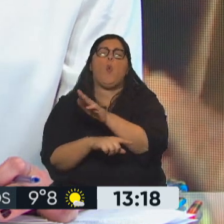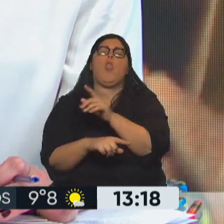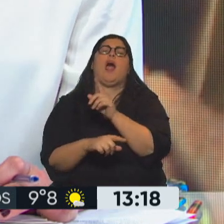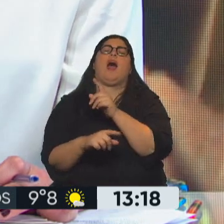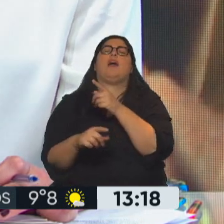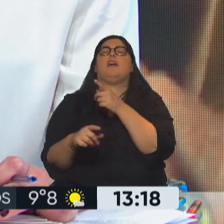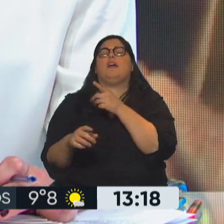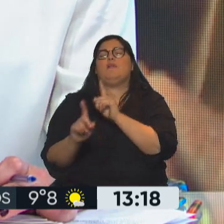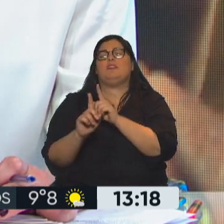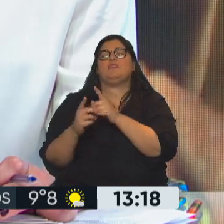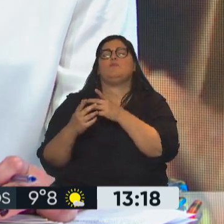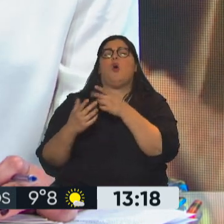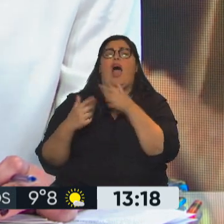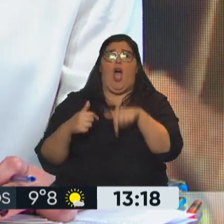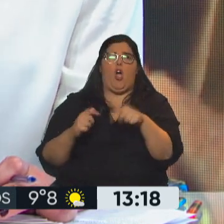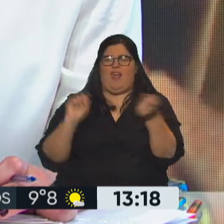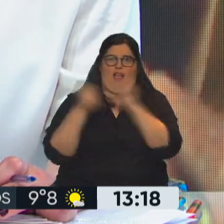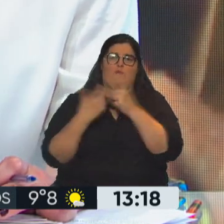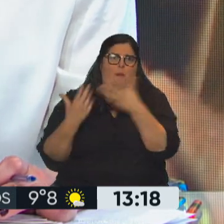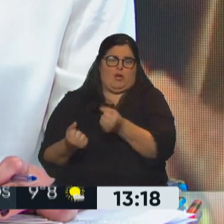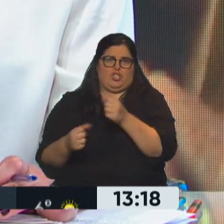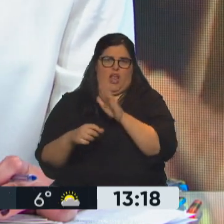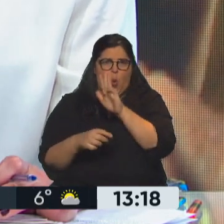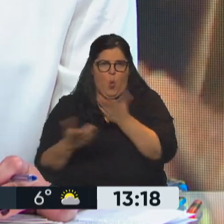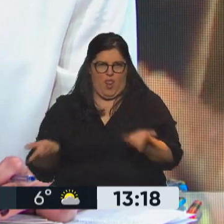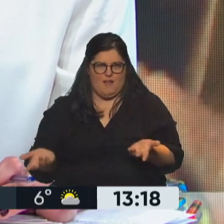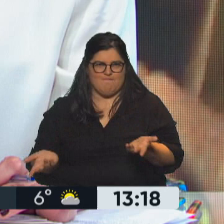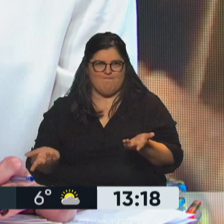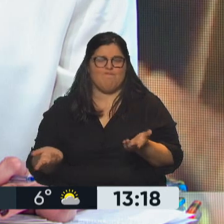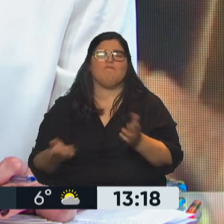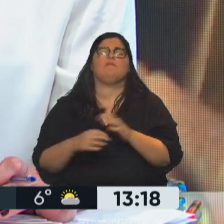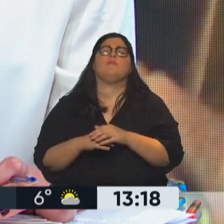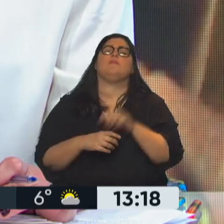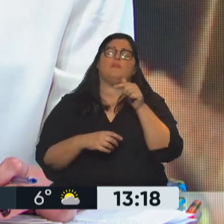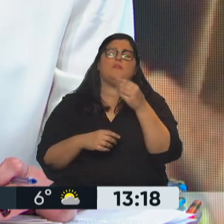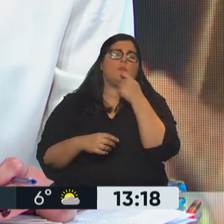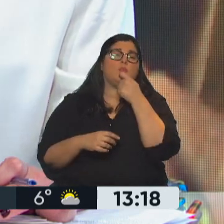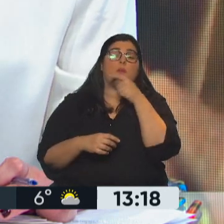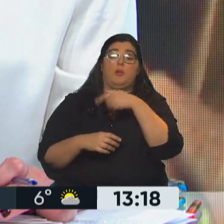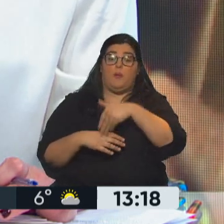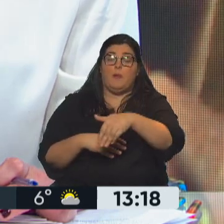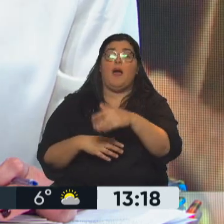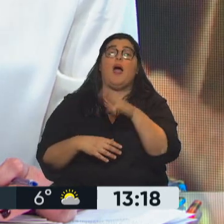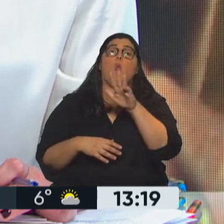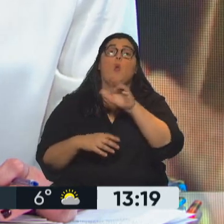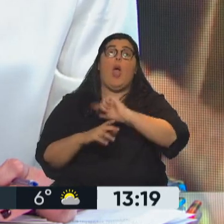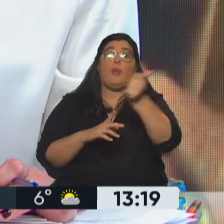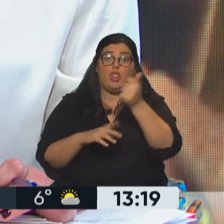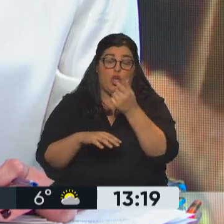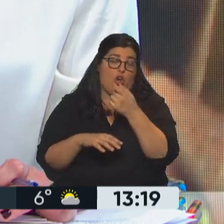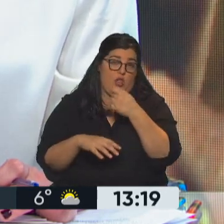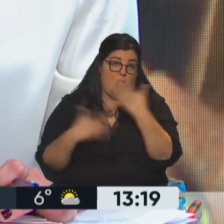Dilma Rousseff, hoy apoya a Lula. Y la pregunta es, ¿cómo va a ser para Lula, ante una eventual victoria, gobernar